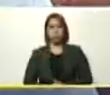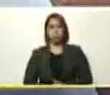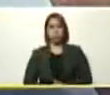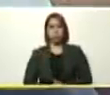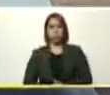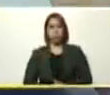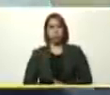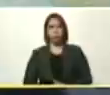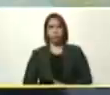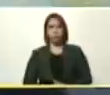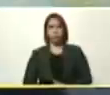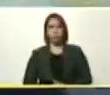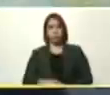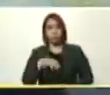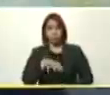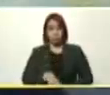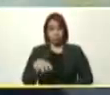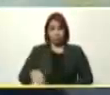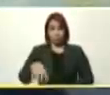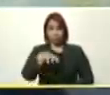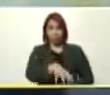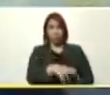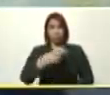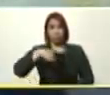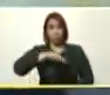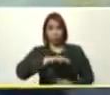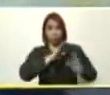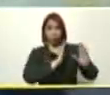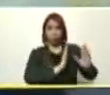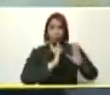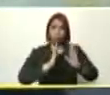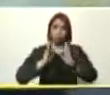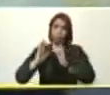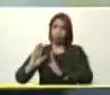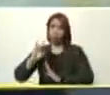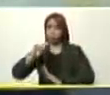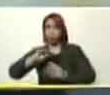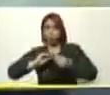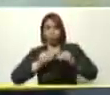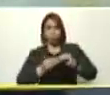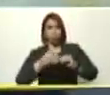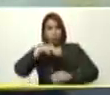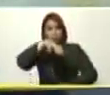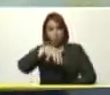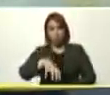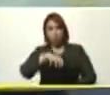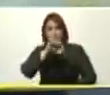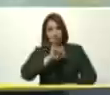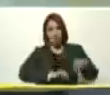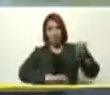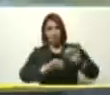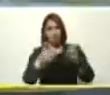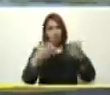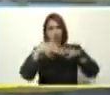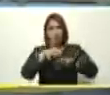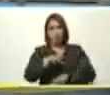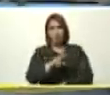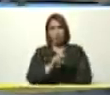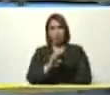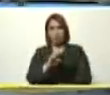de las regiones. Nos hemos organizado a través de las regiones de defensa integral, las redes.